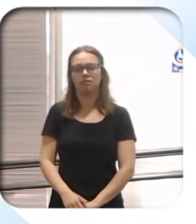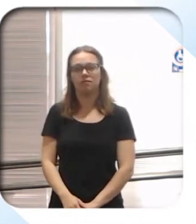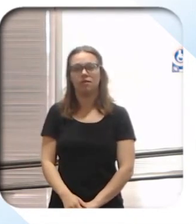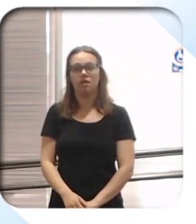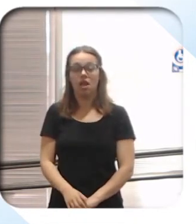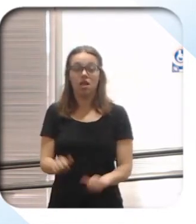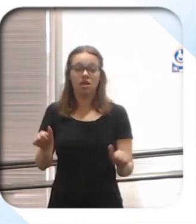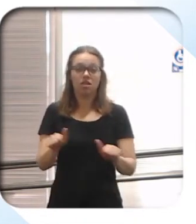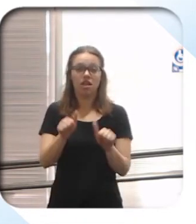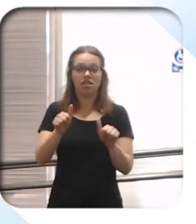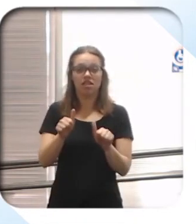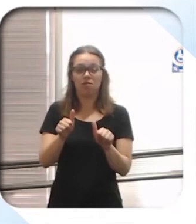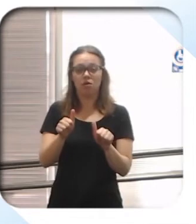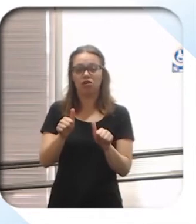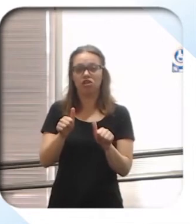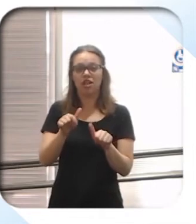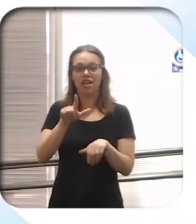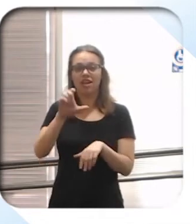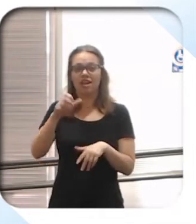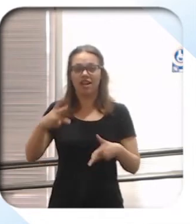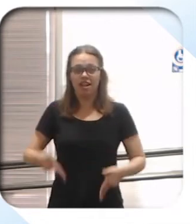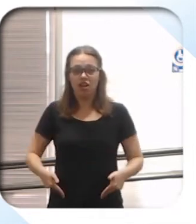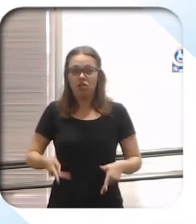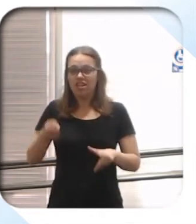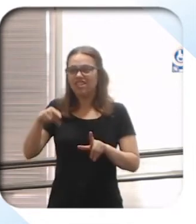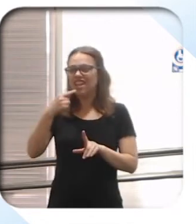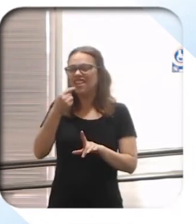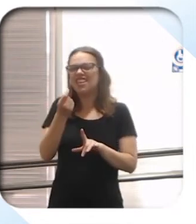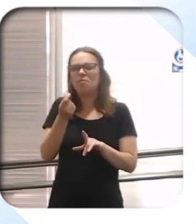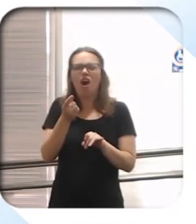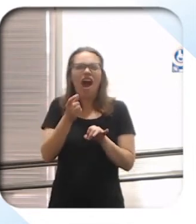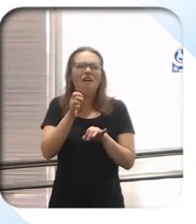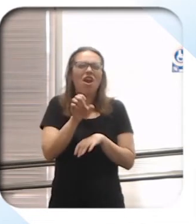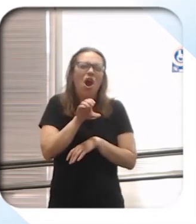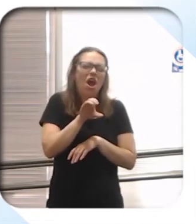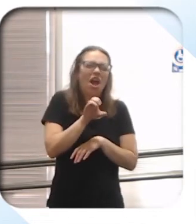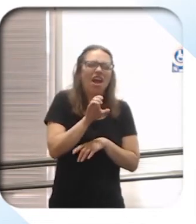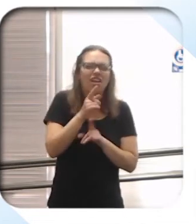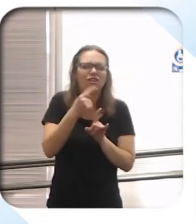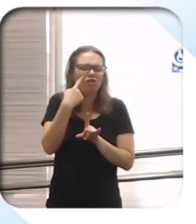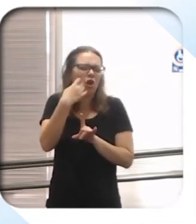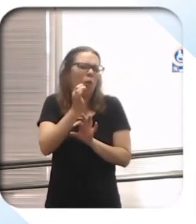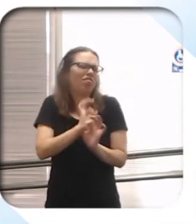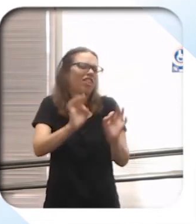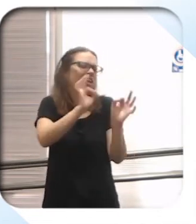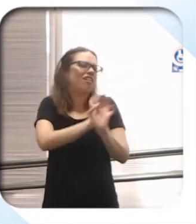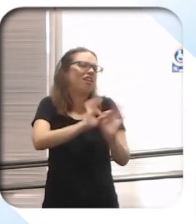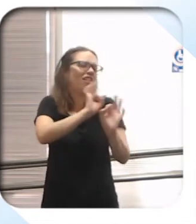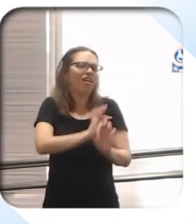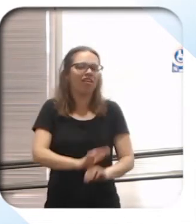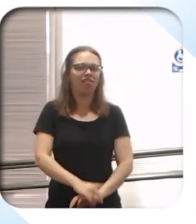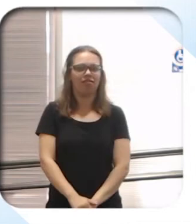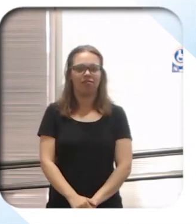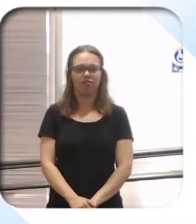Ya le hicimos la ligadura. A ella le dijimos que tenía un quistecito. No se dio cuenta de nada.